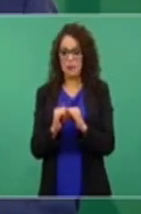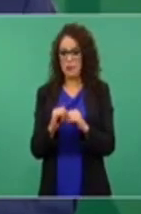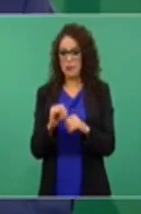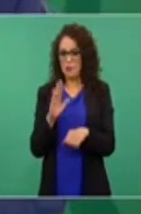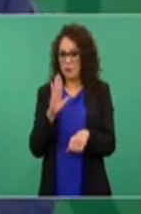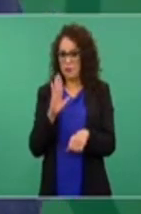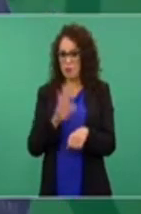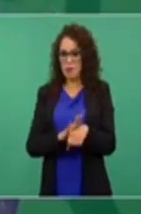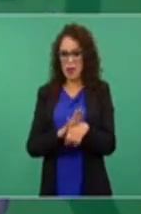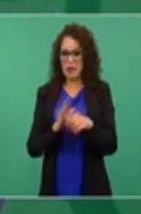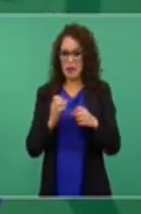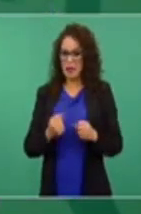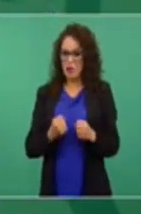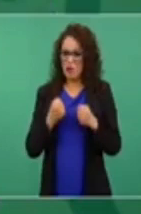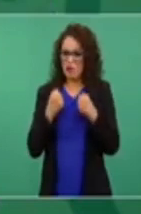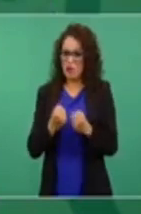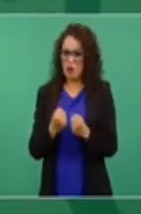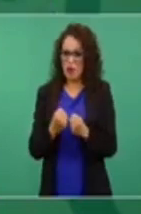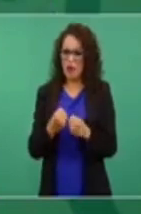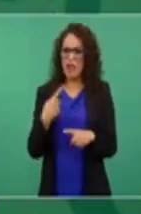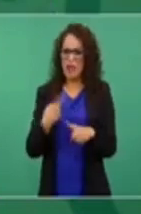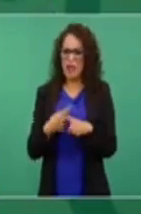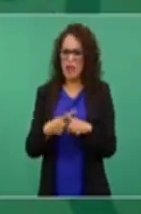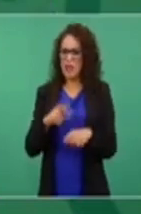recae en los gobiernos